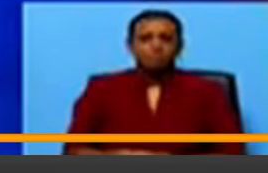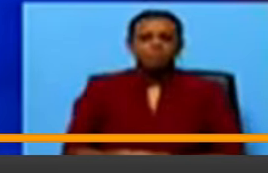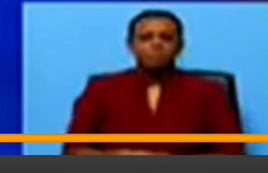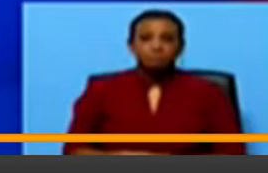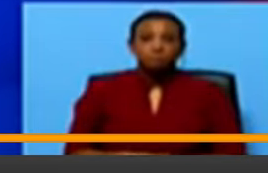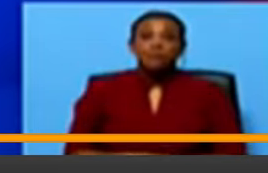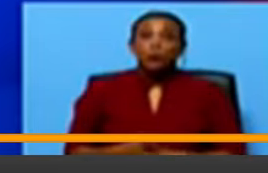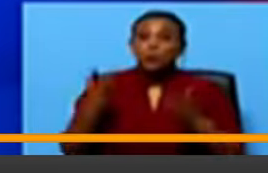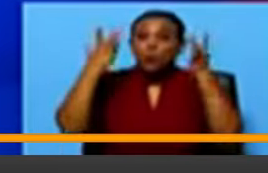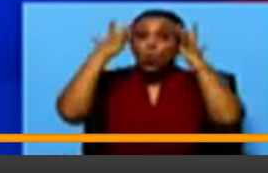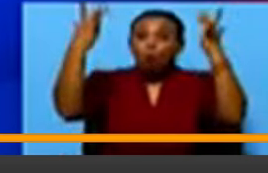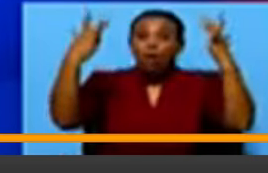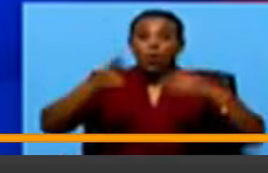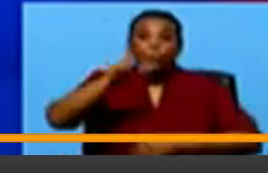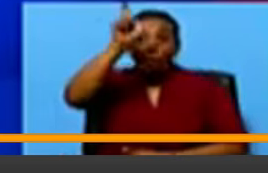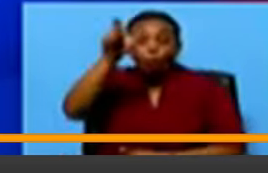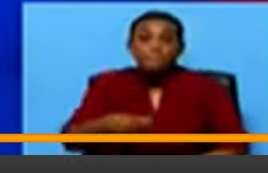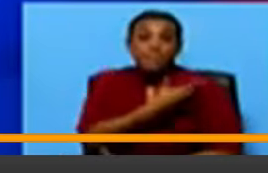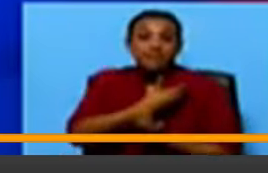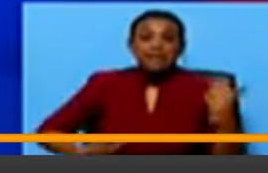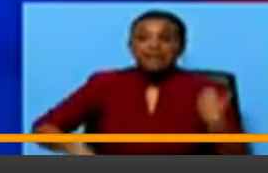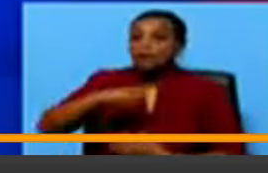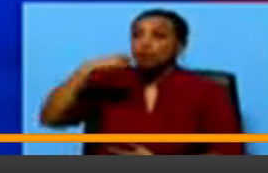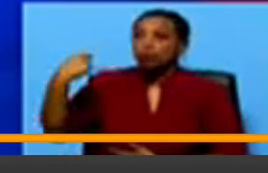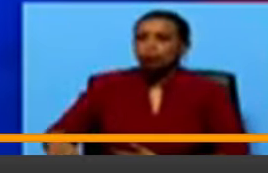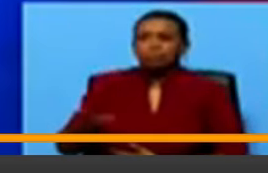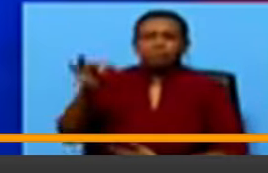Es un goleador nato.